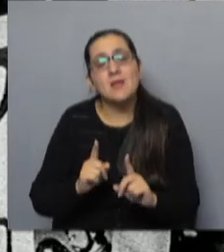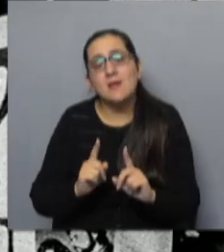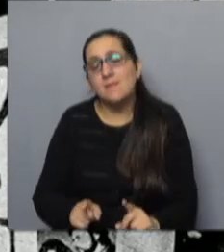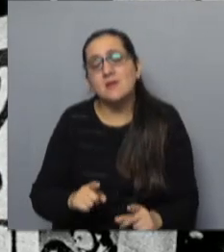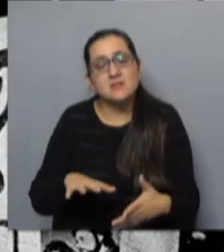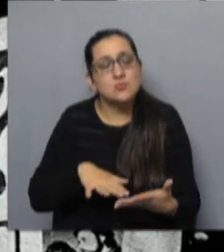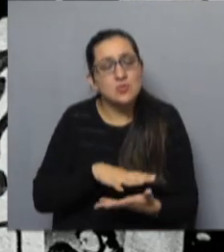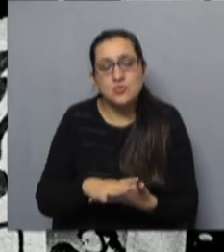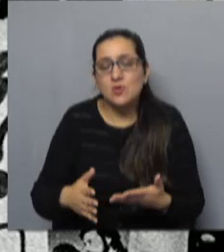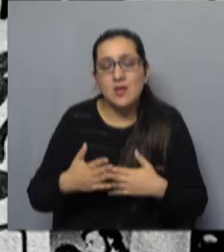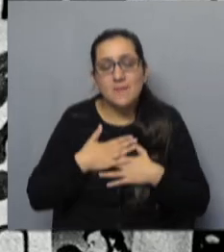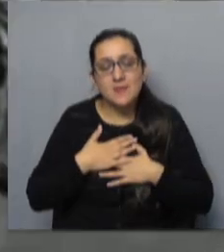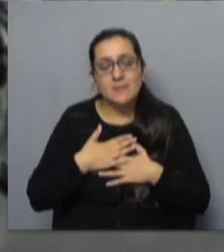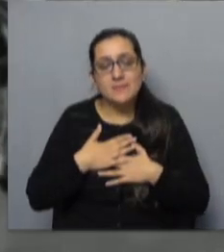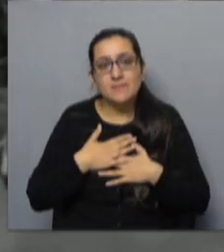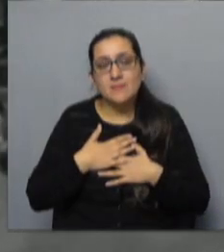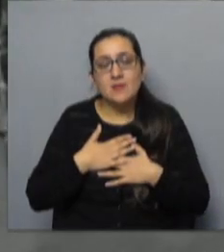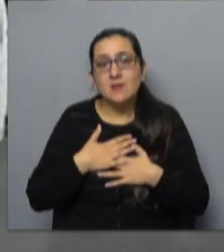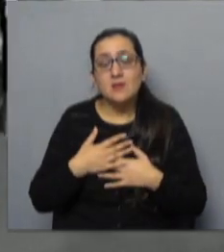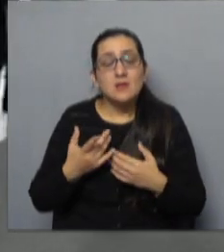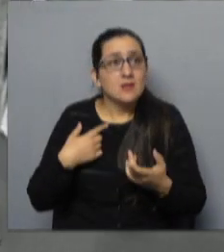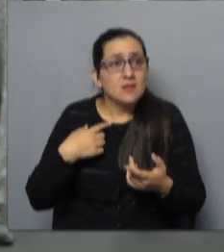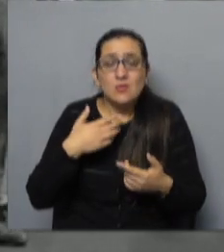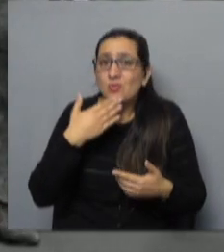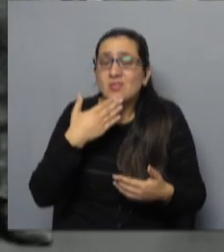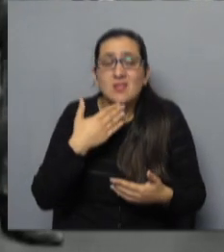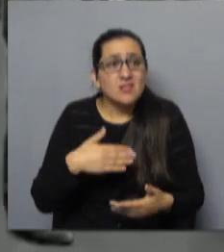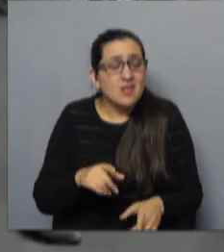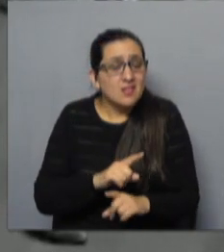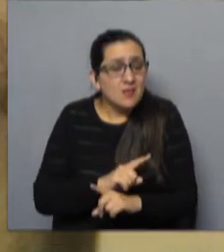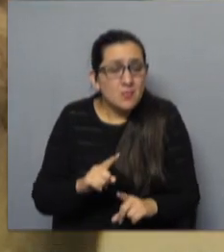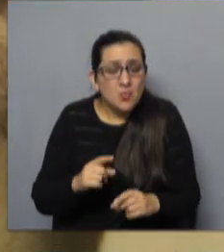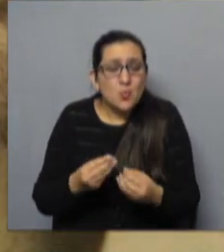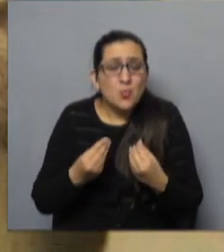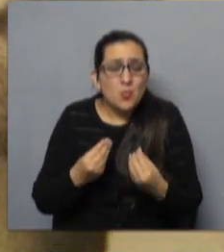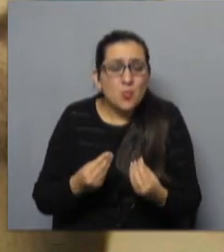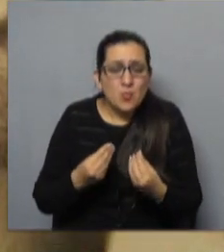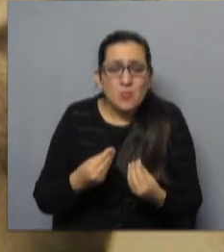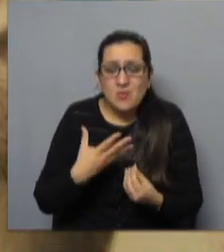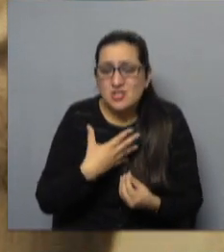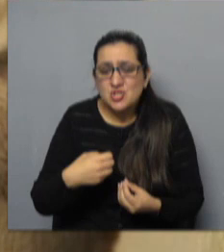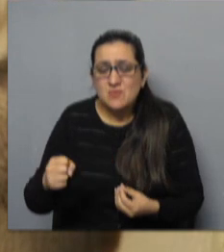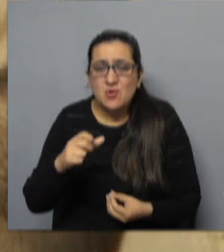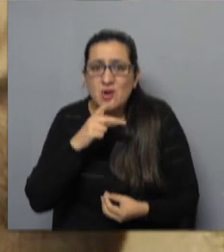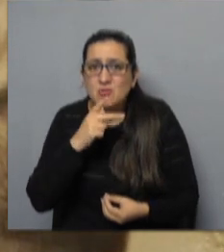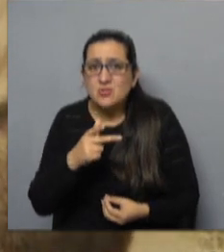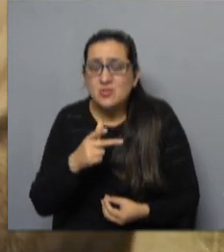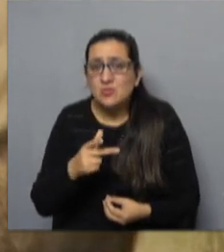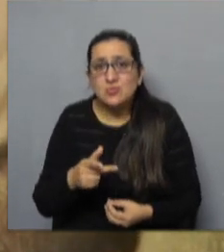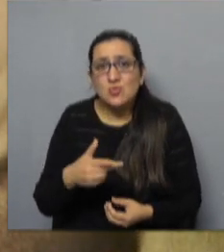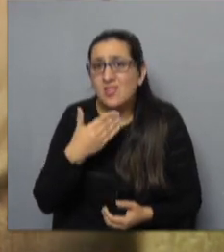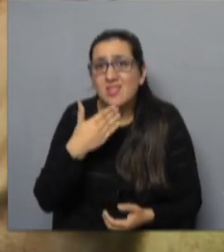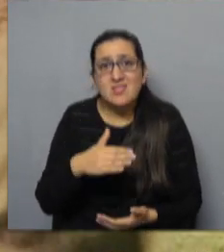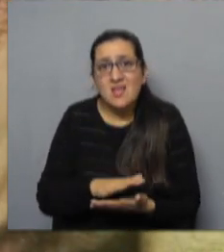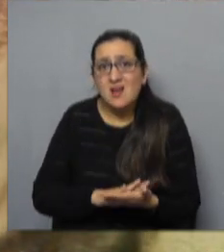mí y que estaban tan desconcertadas y tan perdidas como estaba yo. Y